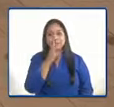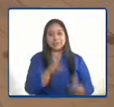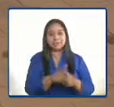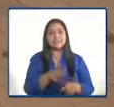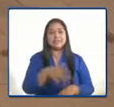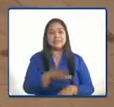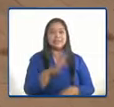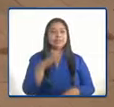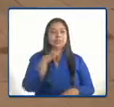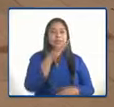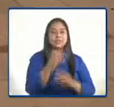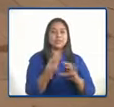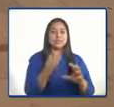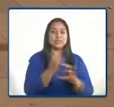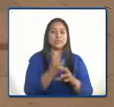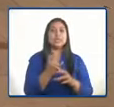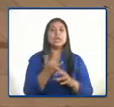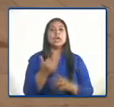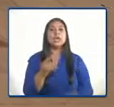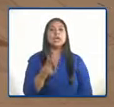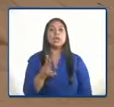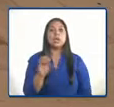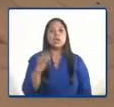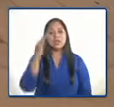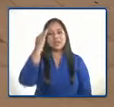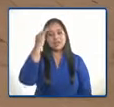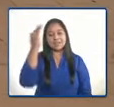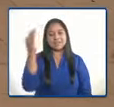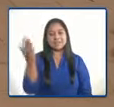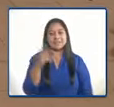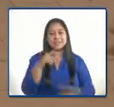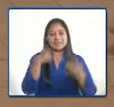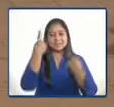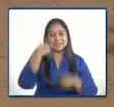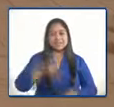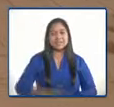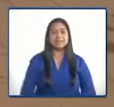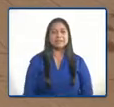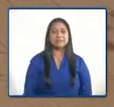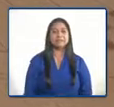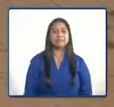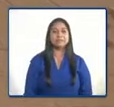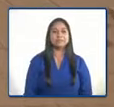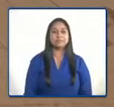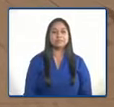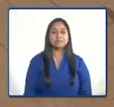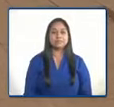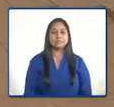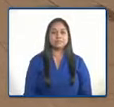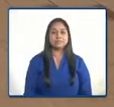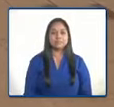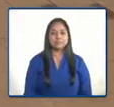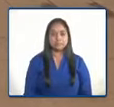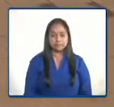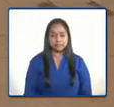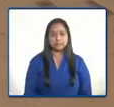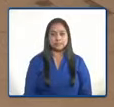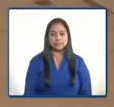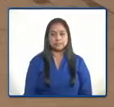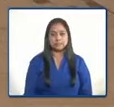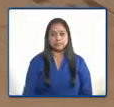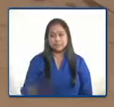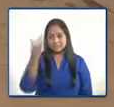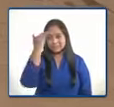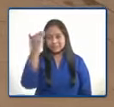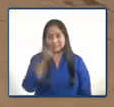Aeropuerto Internacional Aurora, Francis Argueta, muy amable, buen gracias. Día. Gracias, gracias a todos y tengan un feliz día. Estamos agradeciendo también su